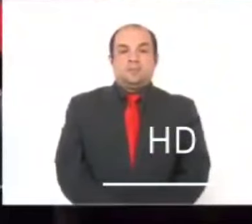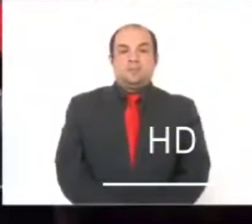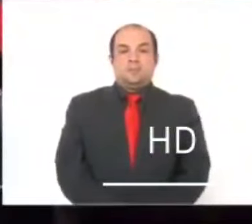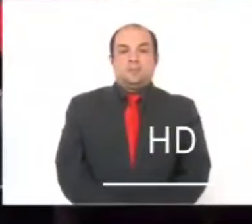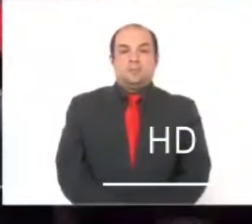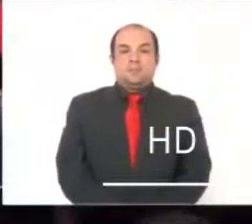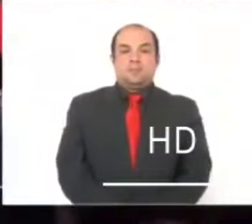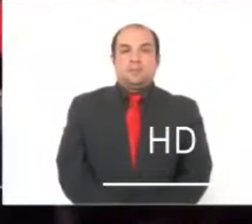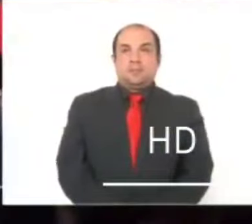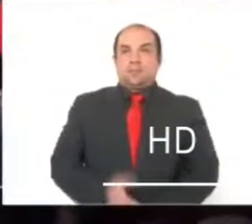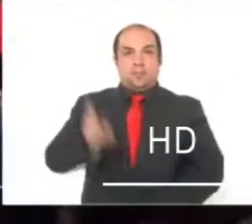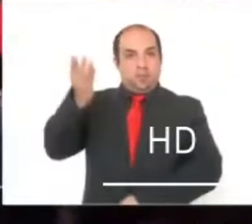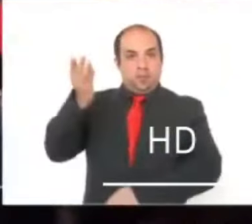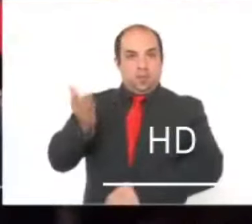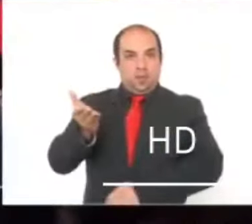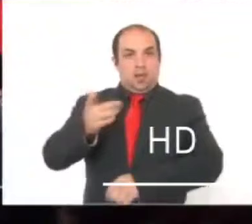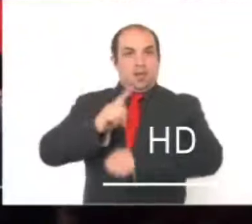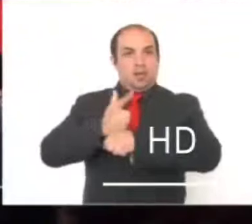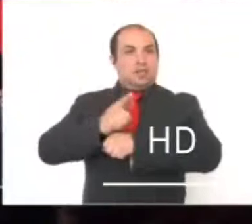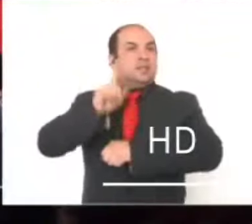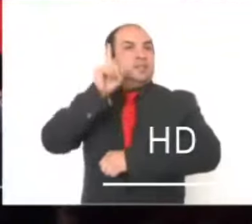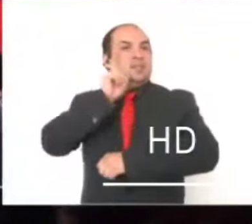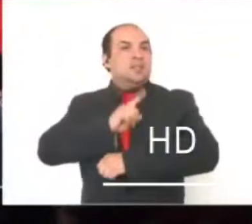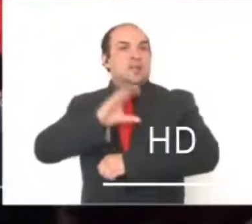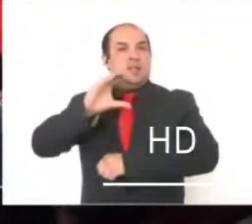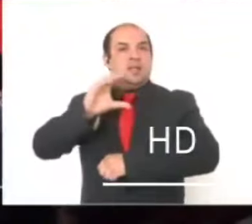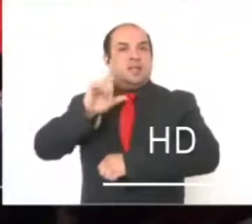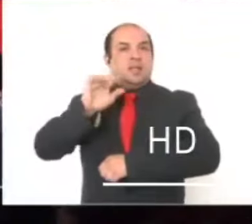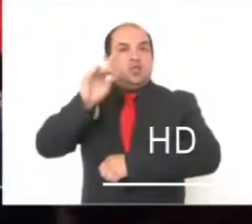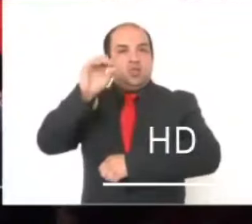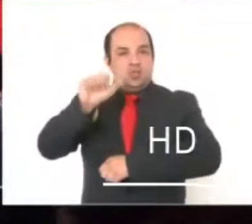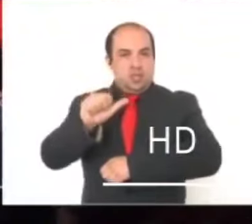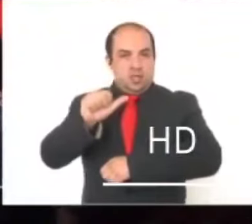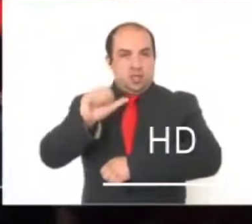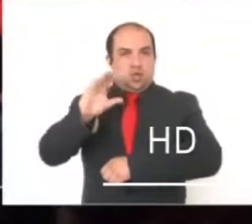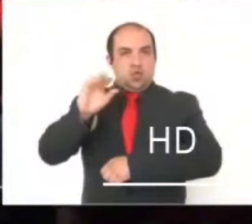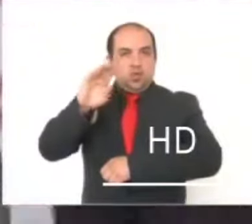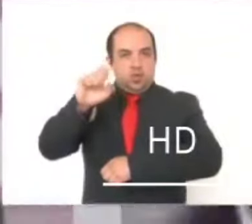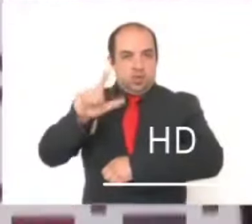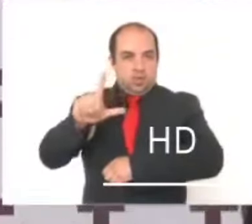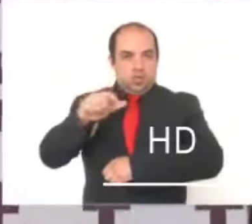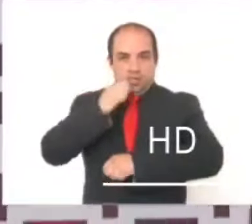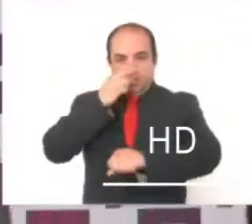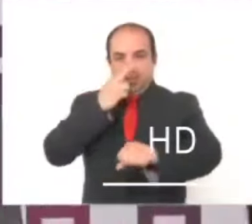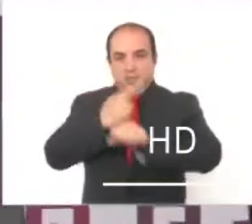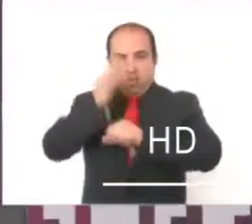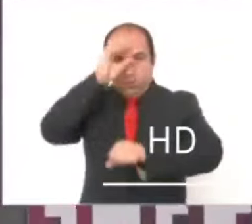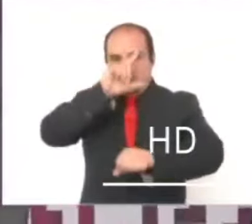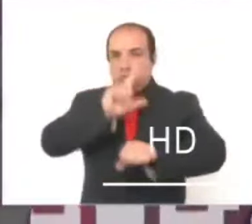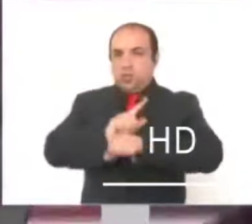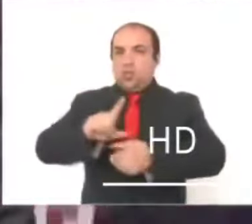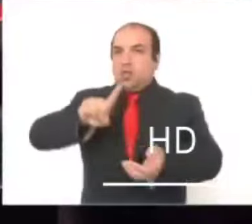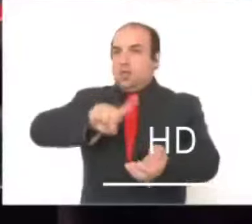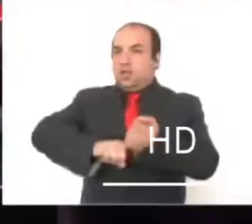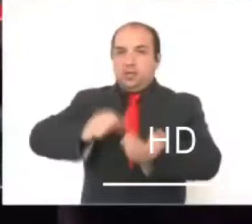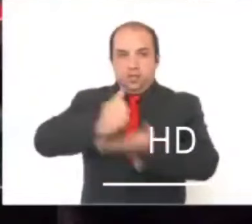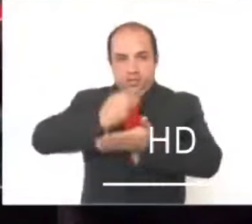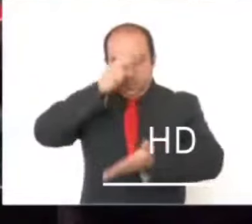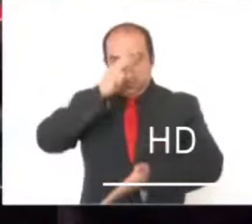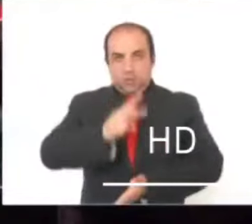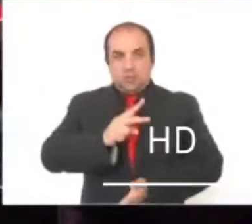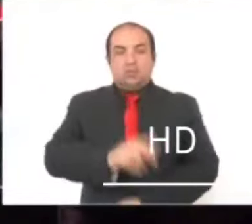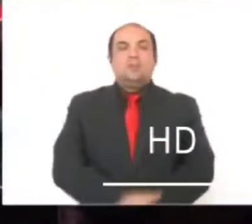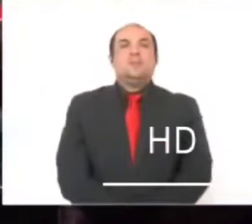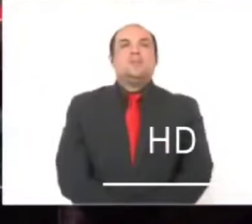Nos acompaña la licenciada Claudia Curiel de Icaza, secretaria de Cultura de la Ciudad de México.